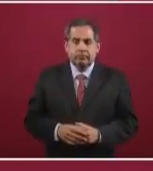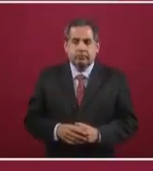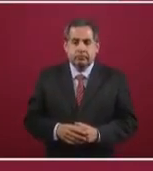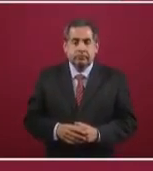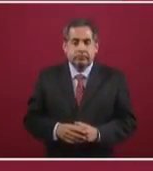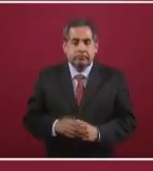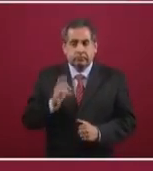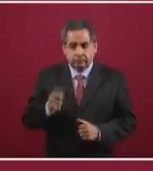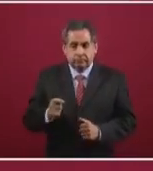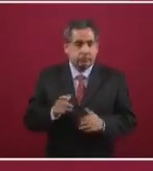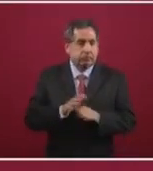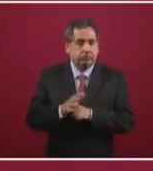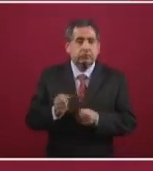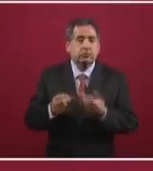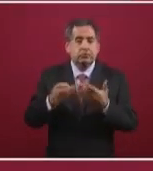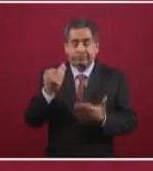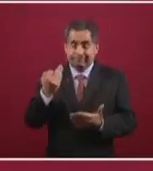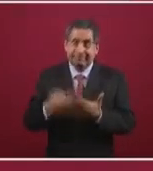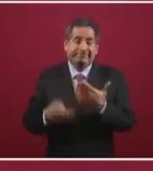y el déficit.